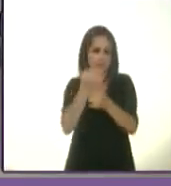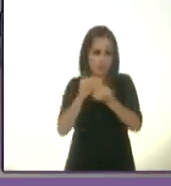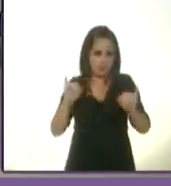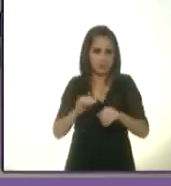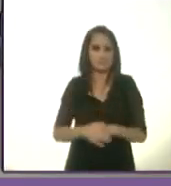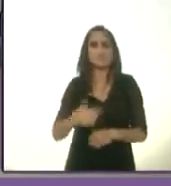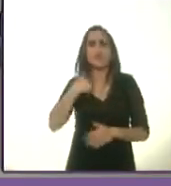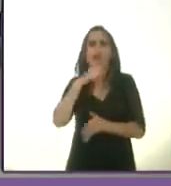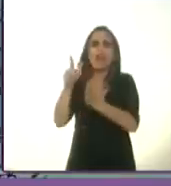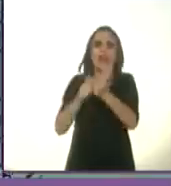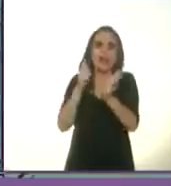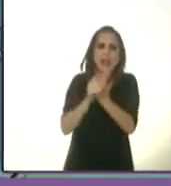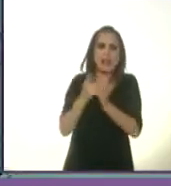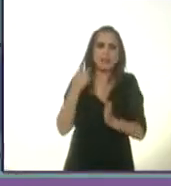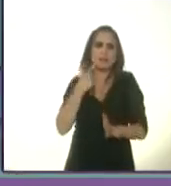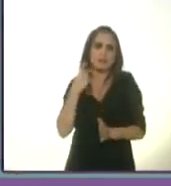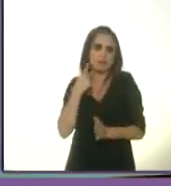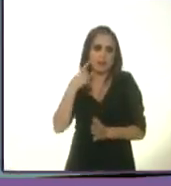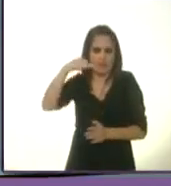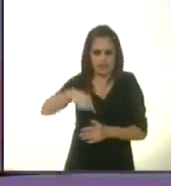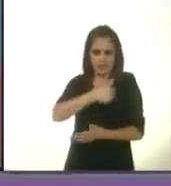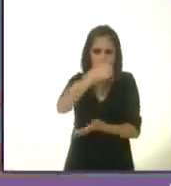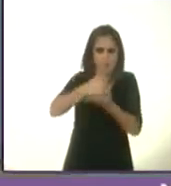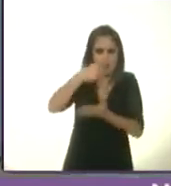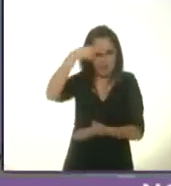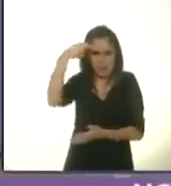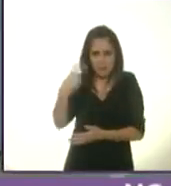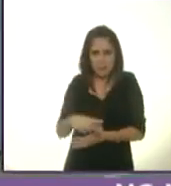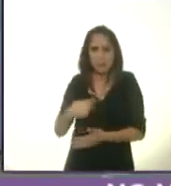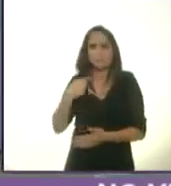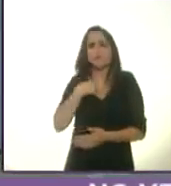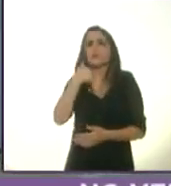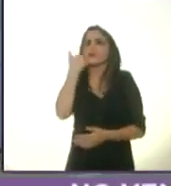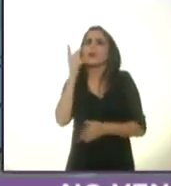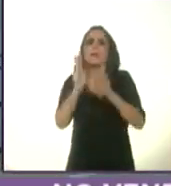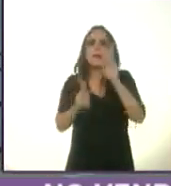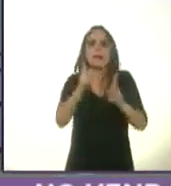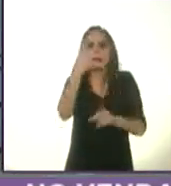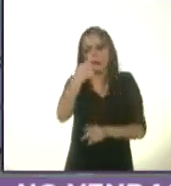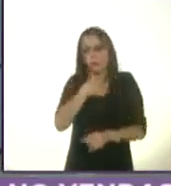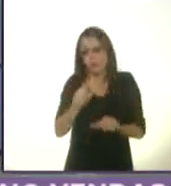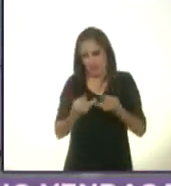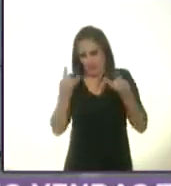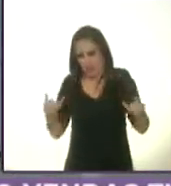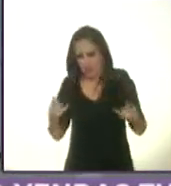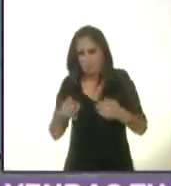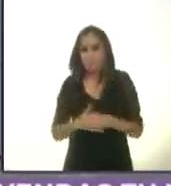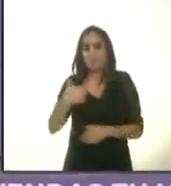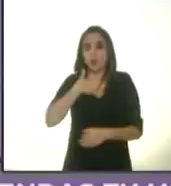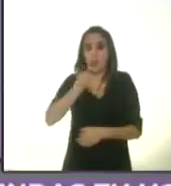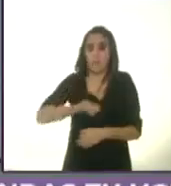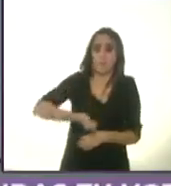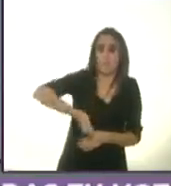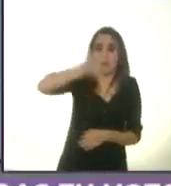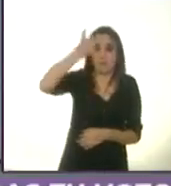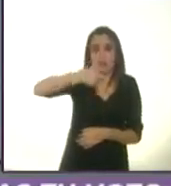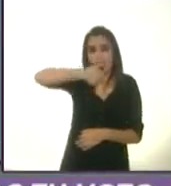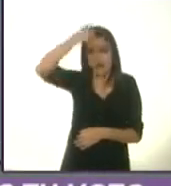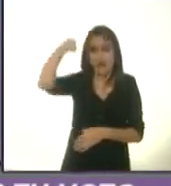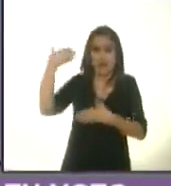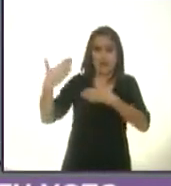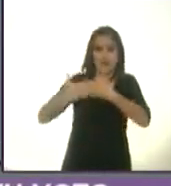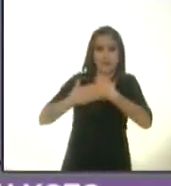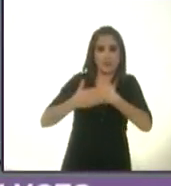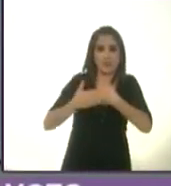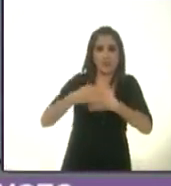reforma política en la ciudad de mexico voy a platicar un poco de mi historia soy la primera candidata a la jefatura de gobierno que